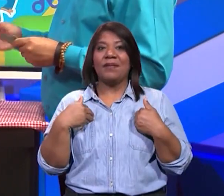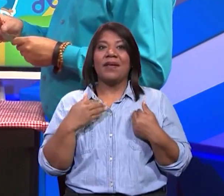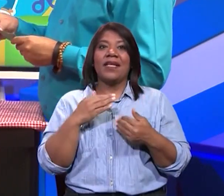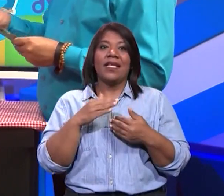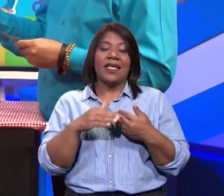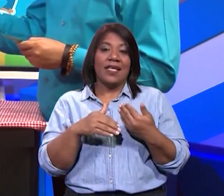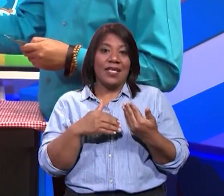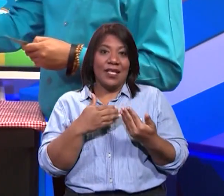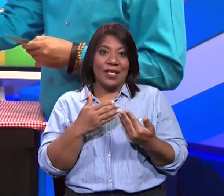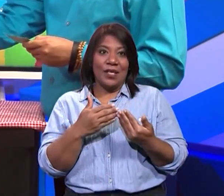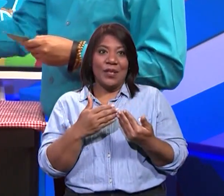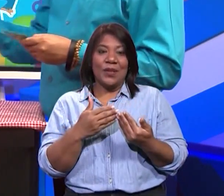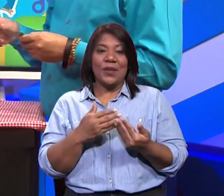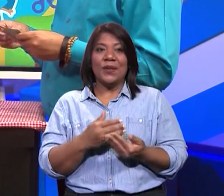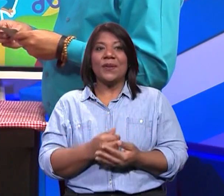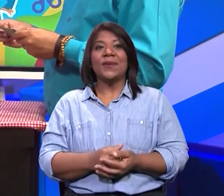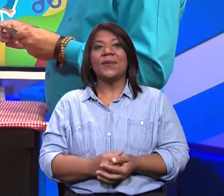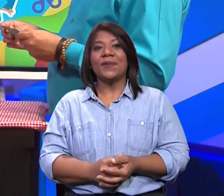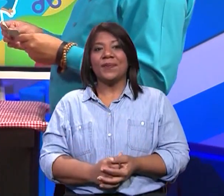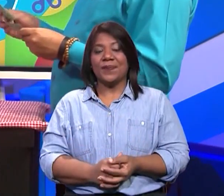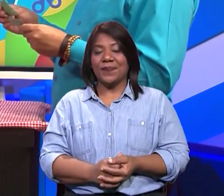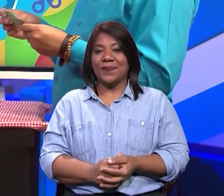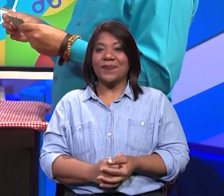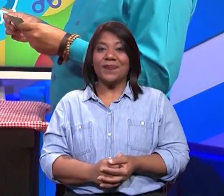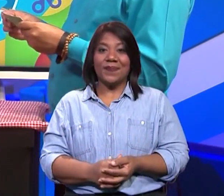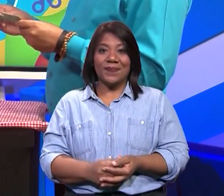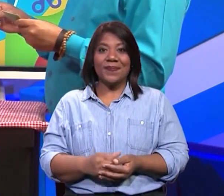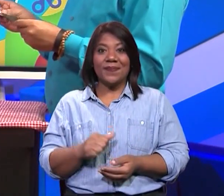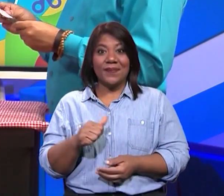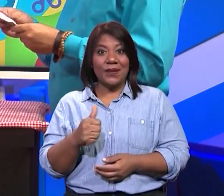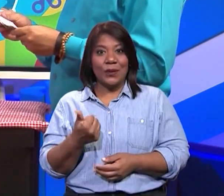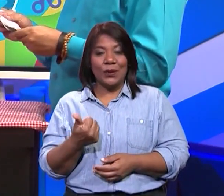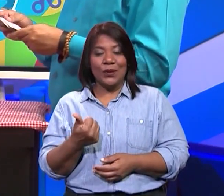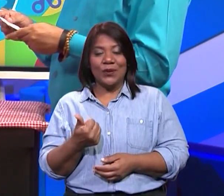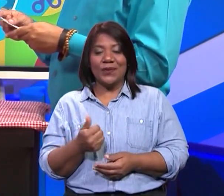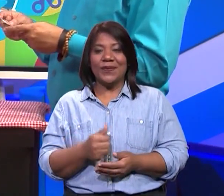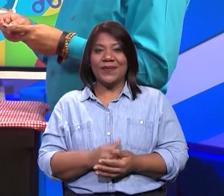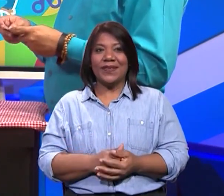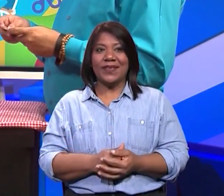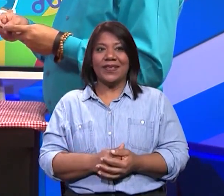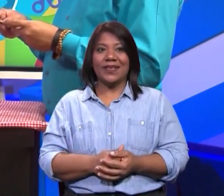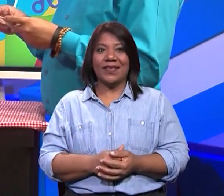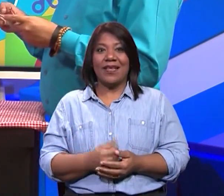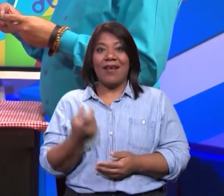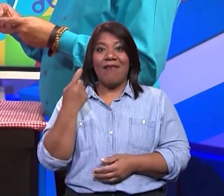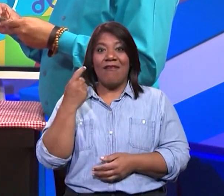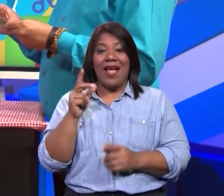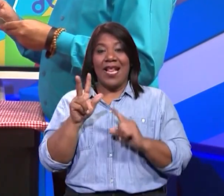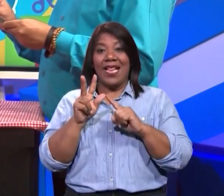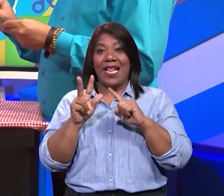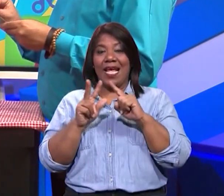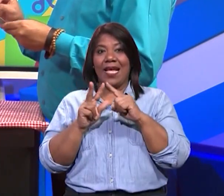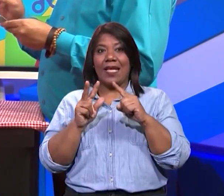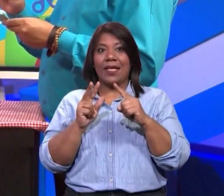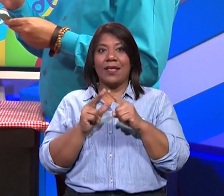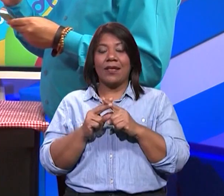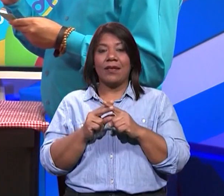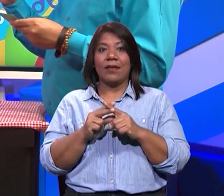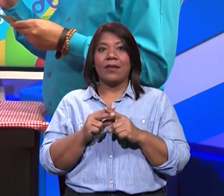los organismos de nuestro planeta, ¿verdad? Muy bien. También, a ver, ahora tenemos otra. Nos faltan tres. Sí, dice que es un